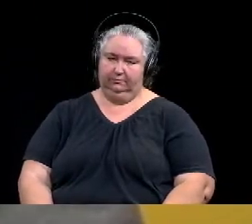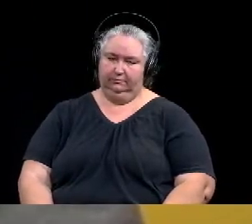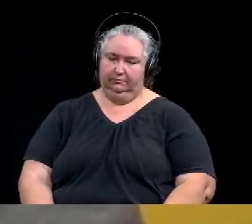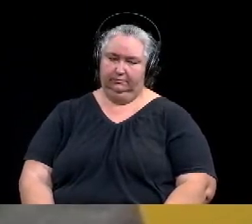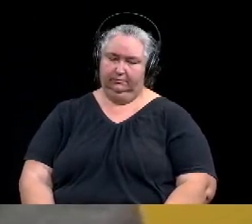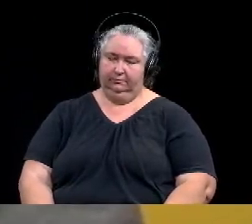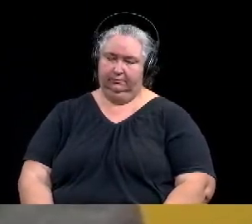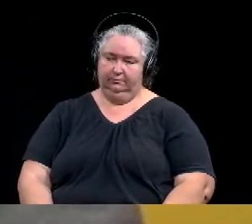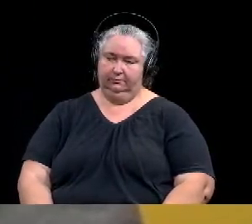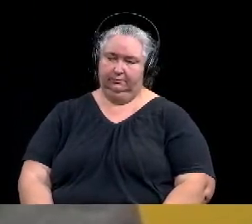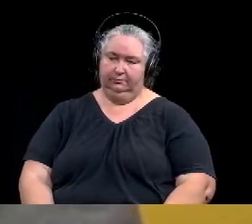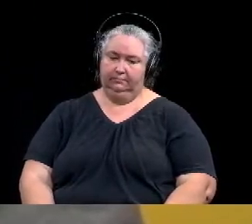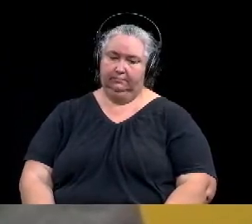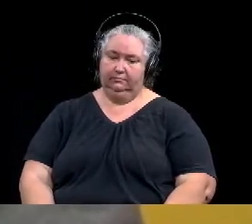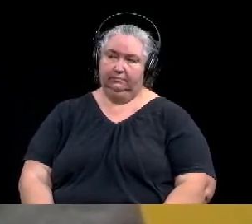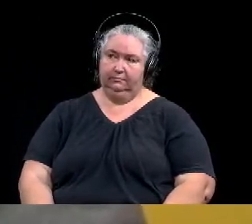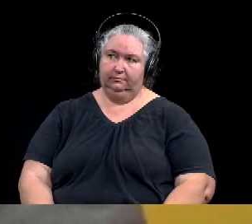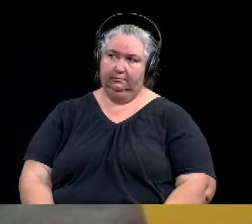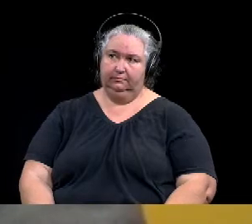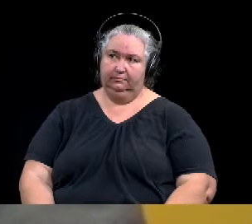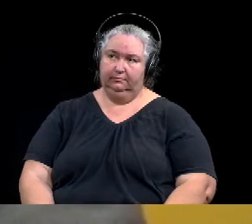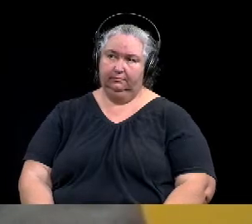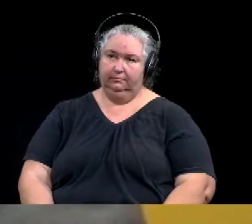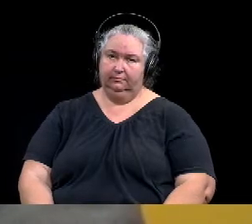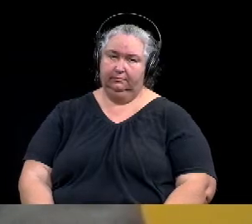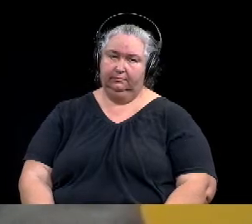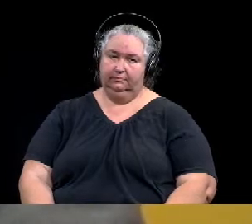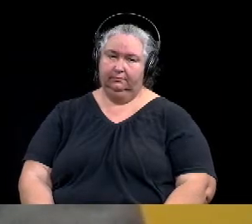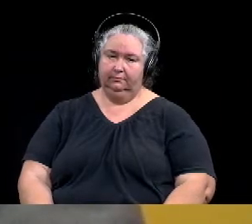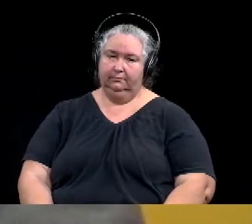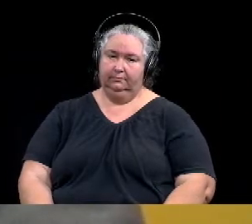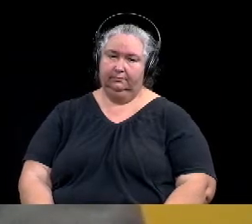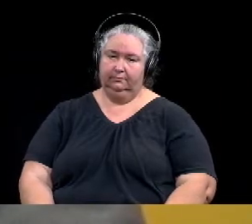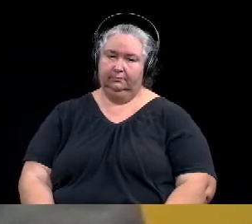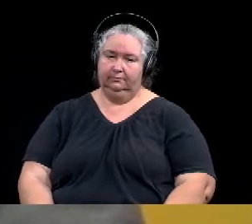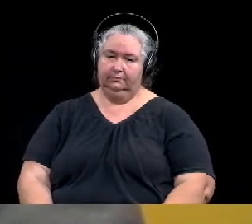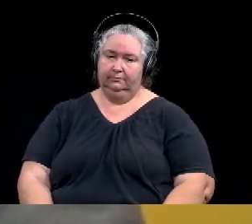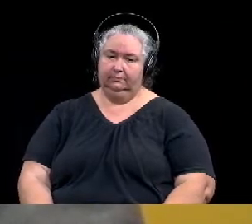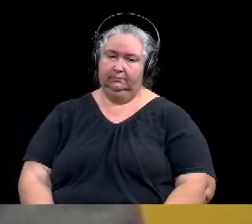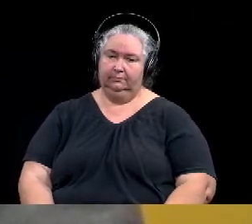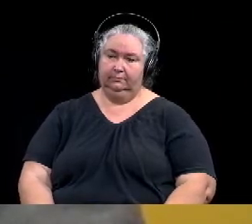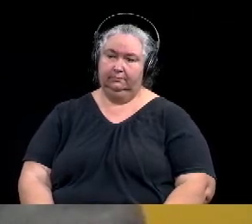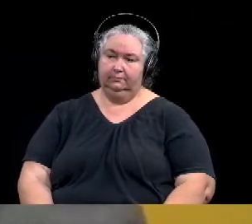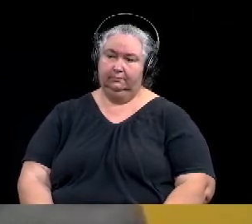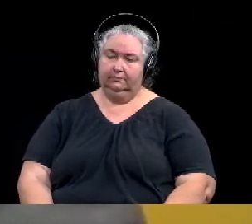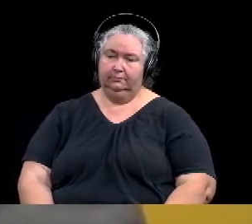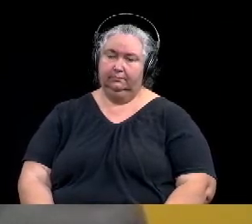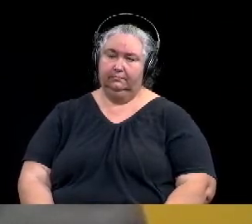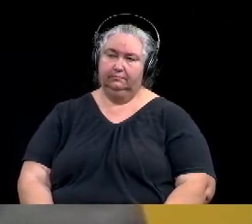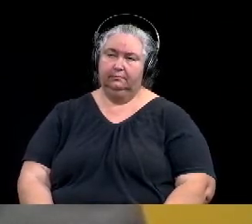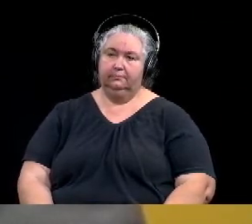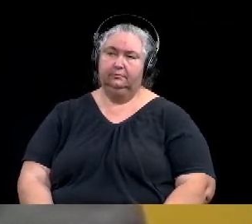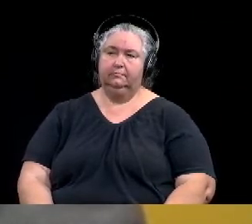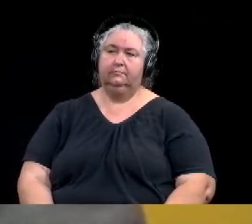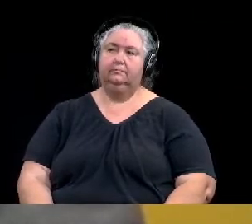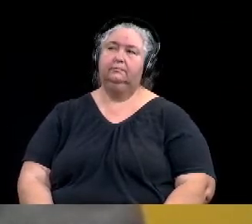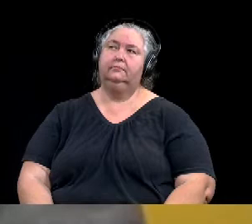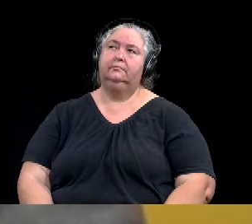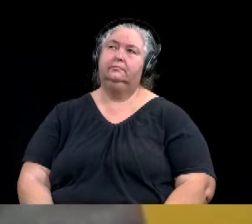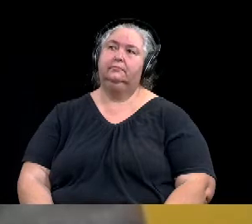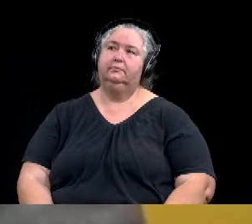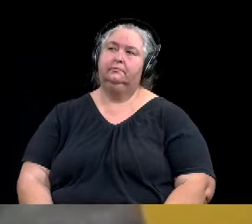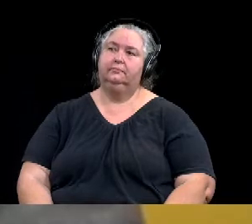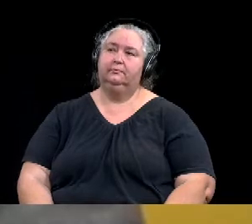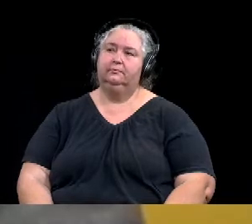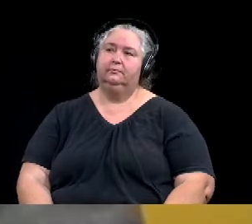el sonido del inglés en el video y una versión en español de toda la conferencia de prensa se reproducirá en el canal de cable